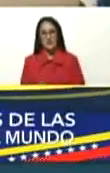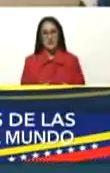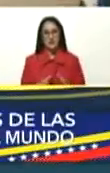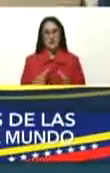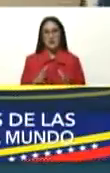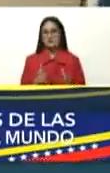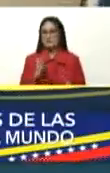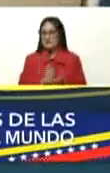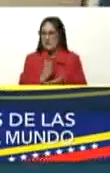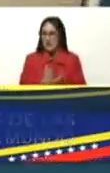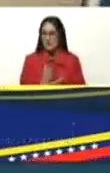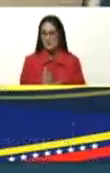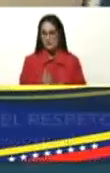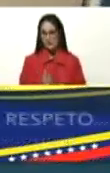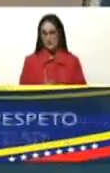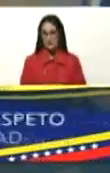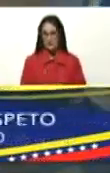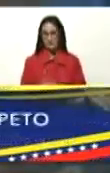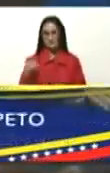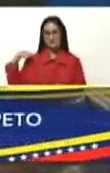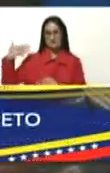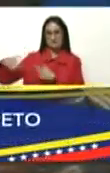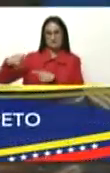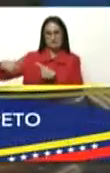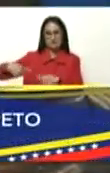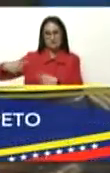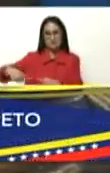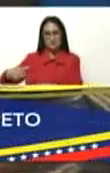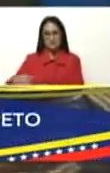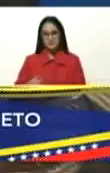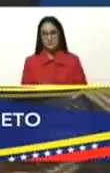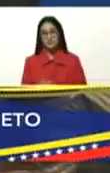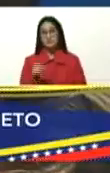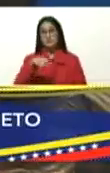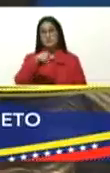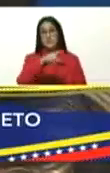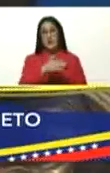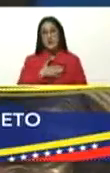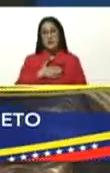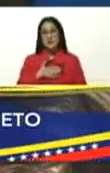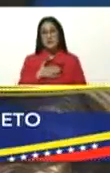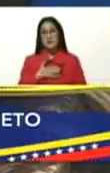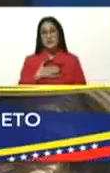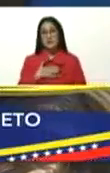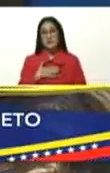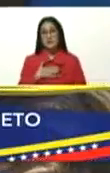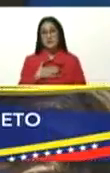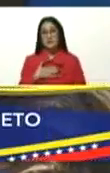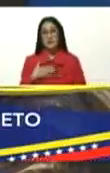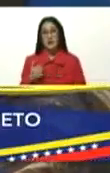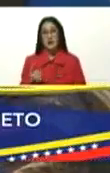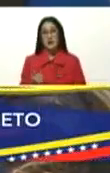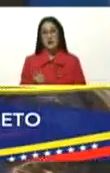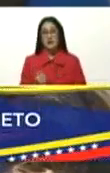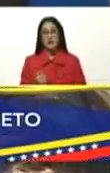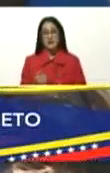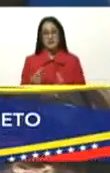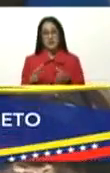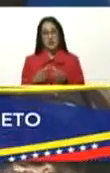épocas y que pretenden desde una opereta